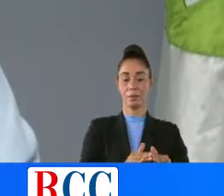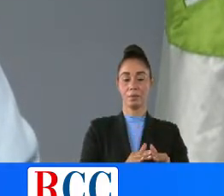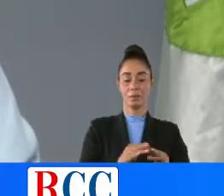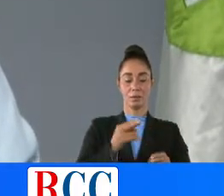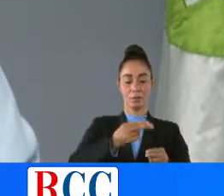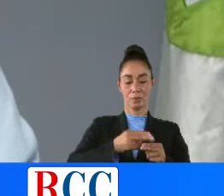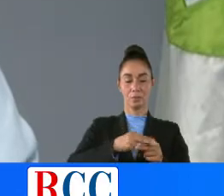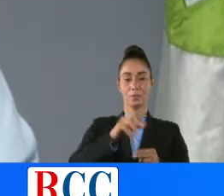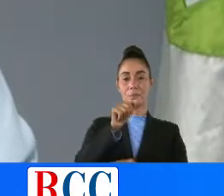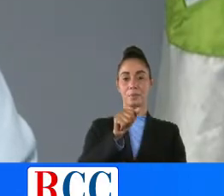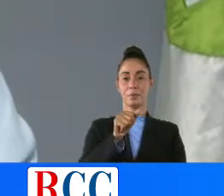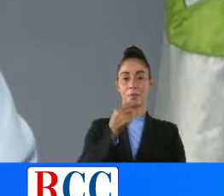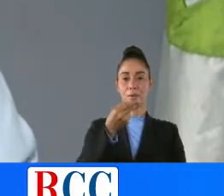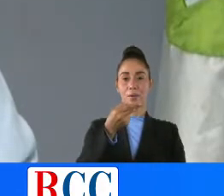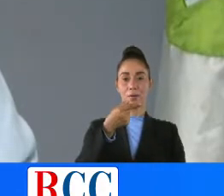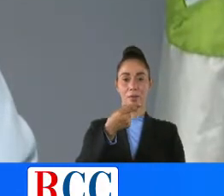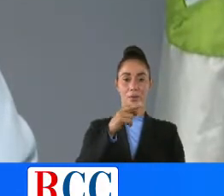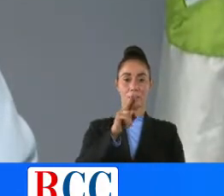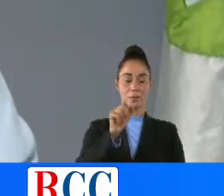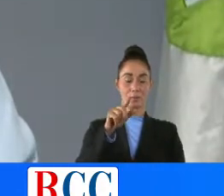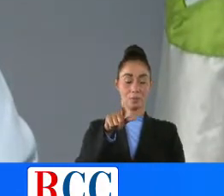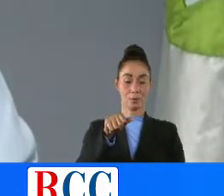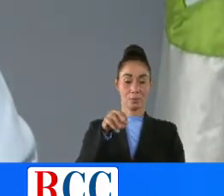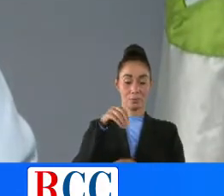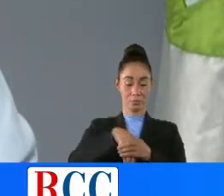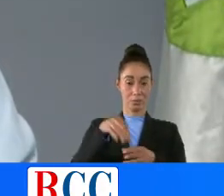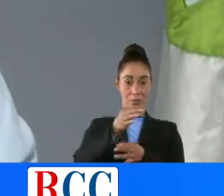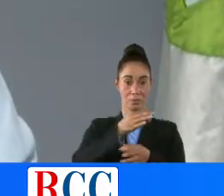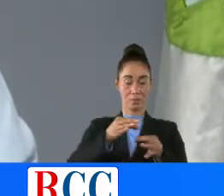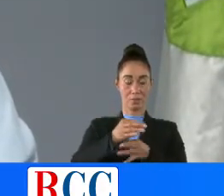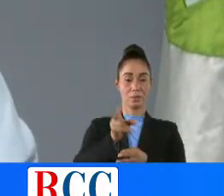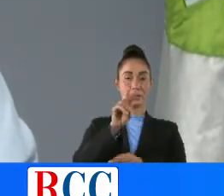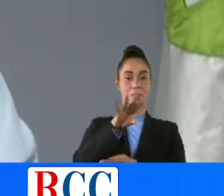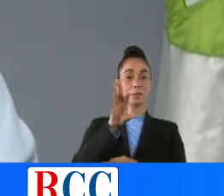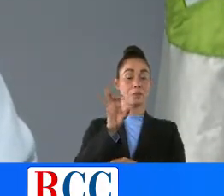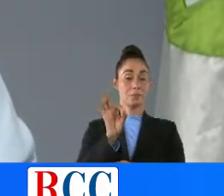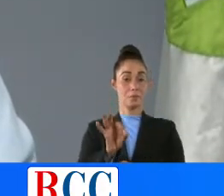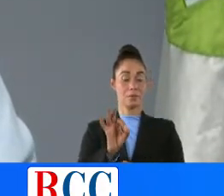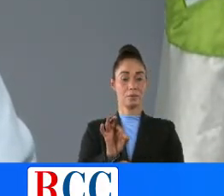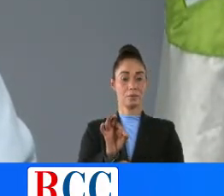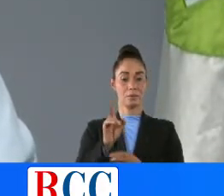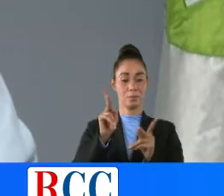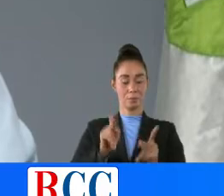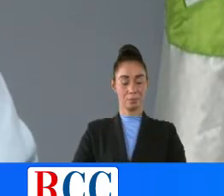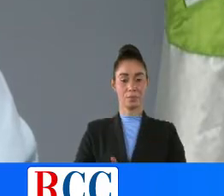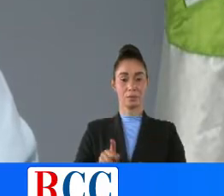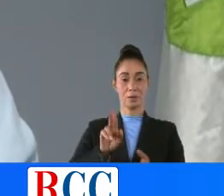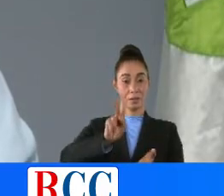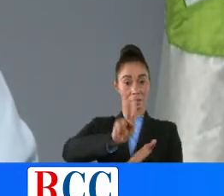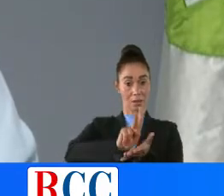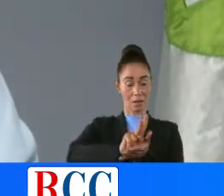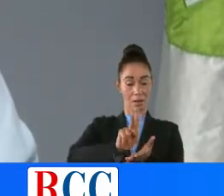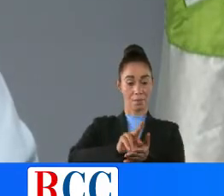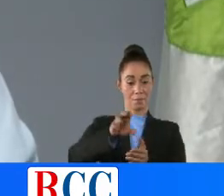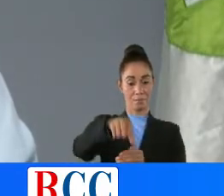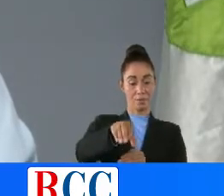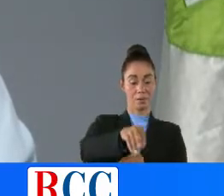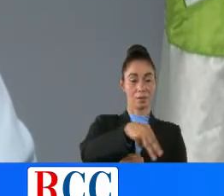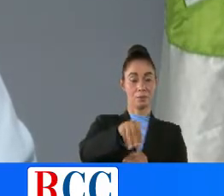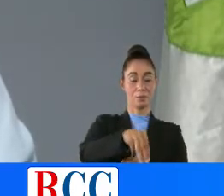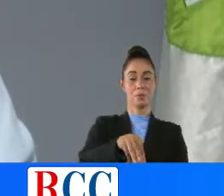Aguayo, provincia de Duarte, tenemos 29 personas. Centro de Guayuí, La Vega, 15 personas. La Bacama